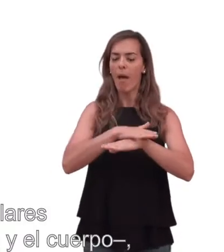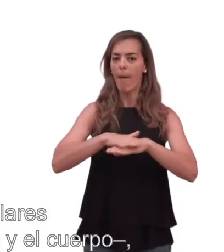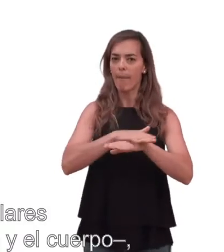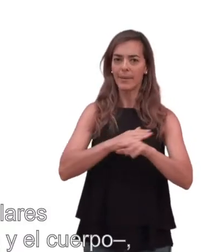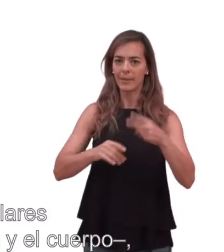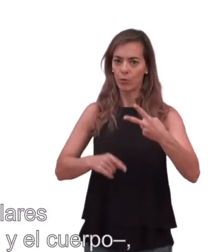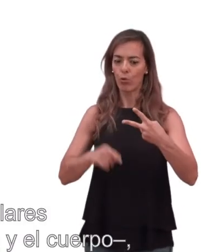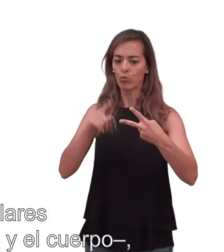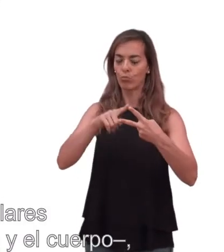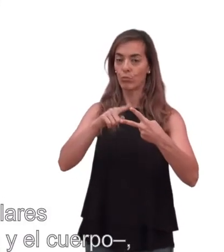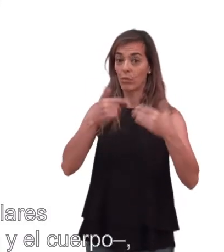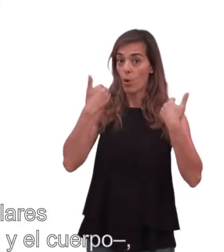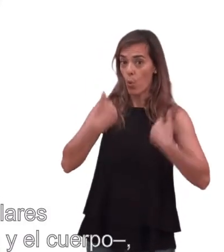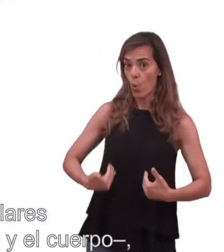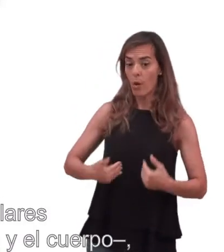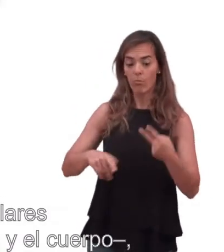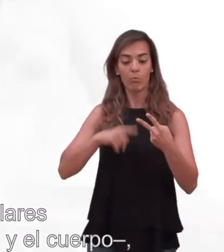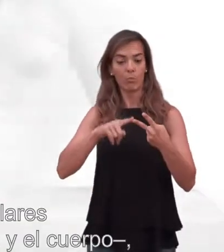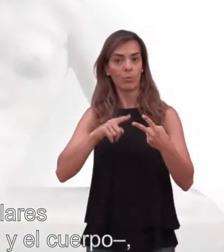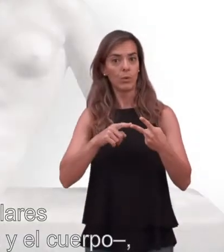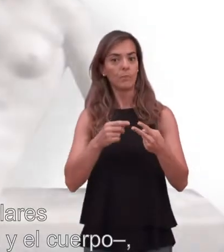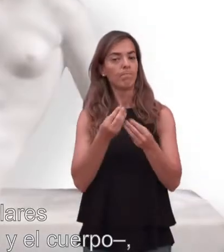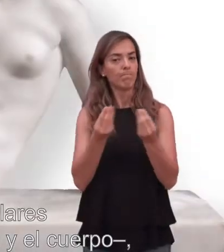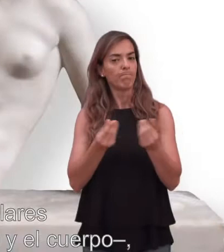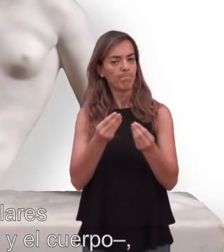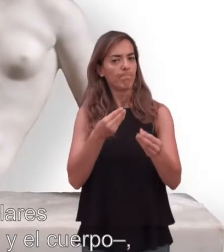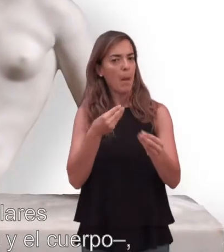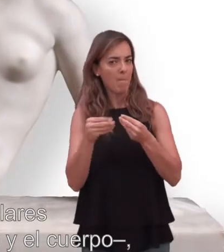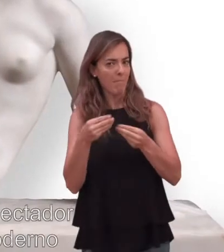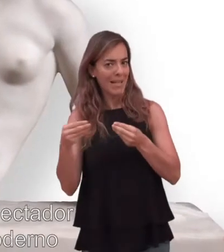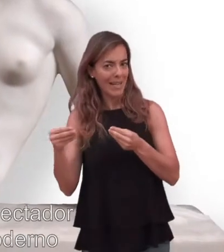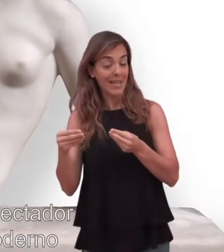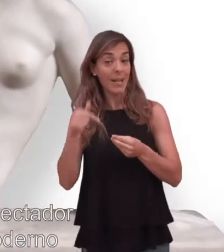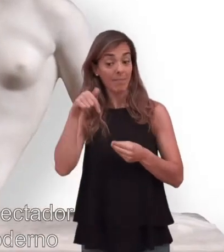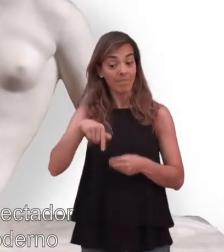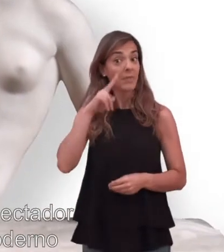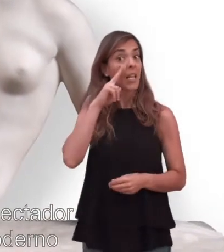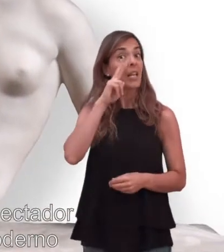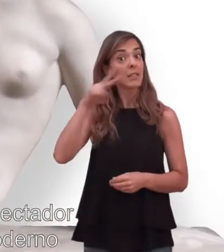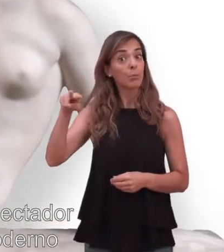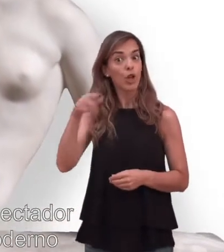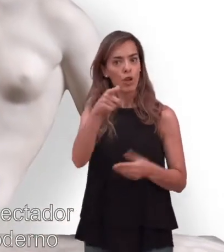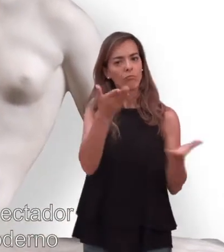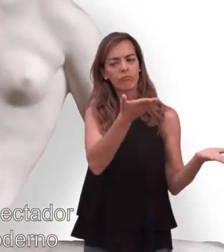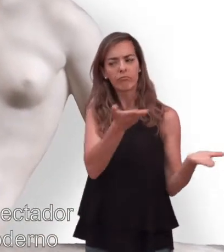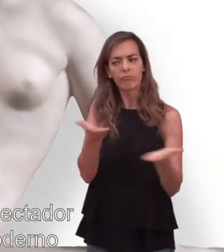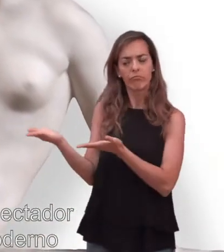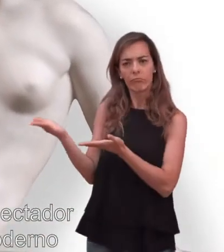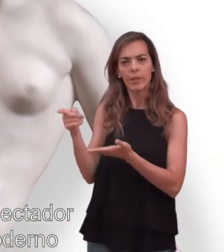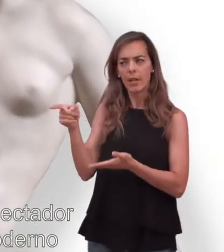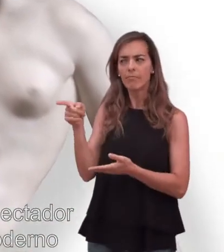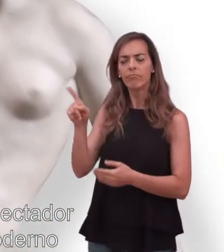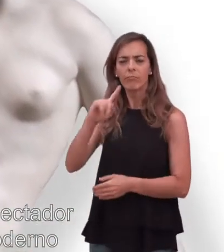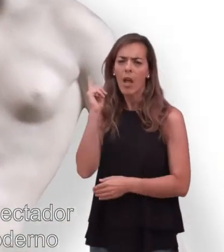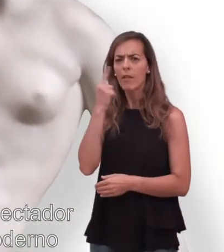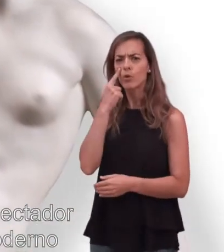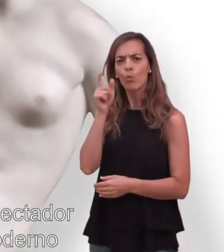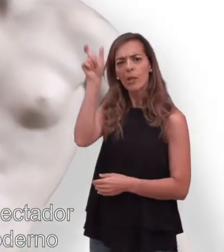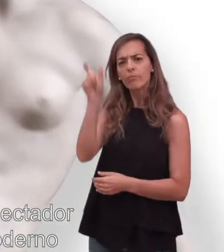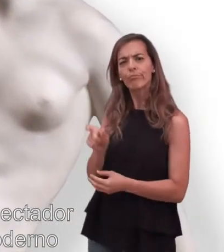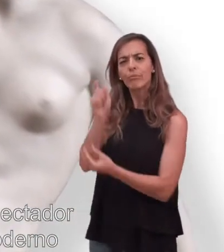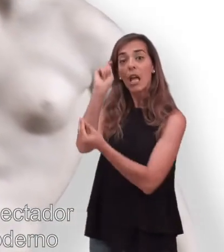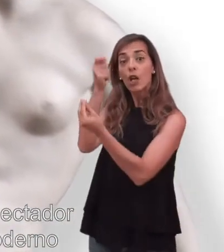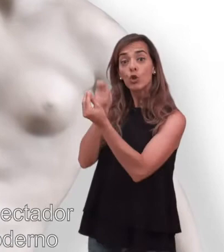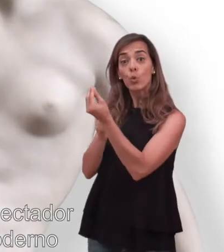pilares que sustentan la escultura, la materia y el cuerpo, la exposición quiere invitar al espectador a descubrir cómo